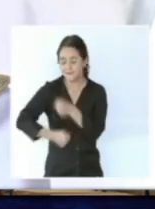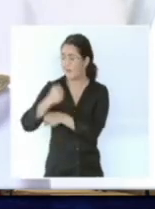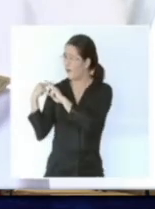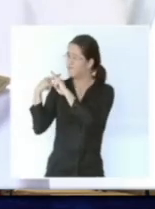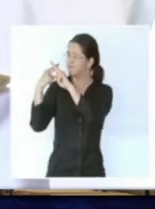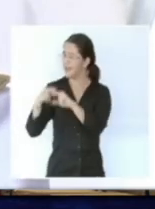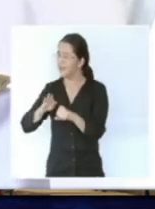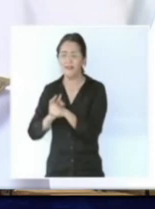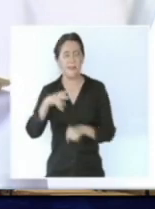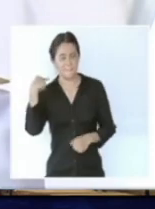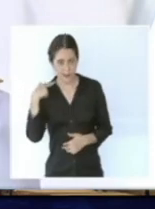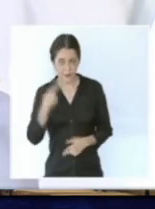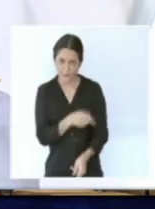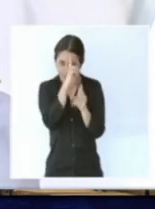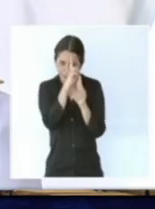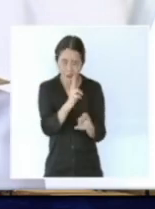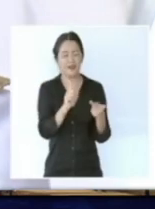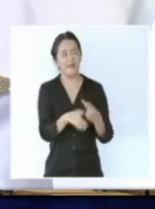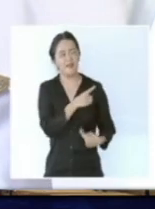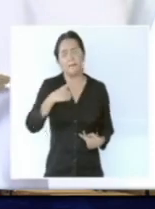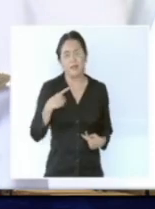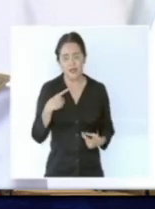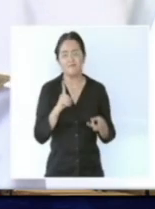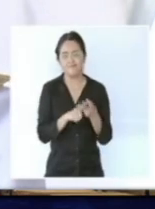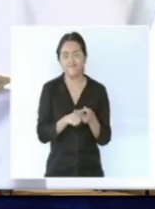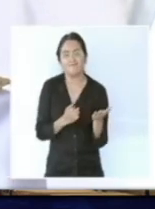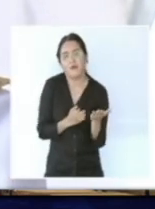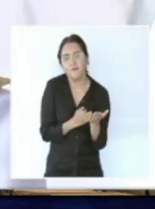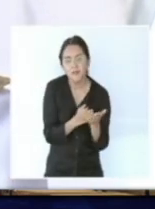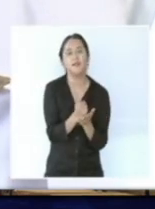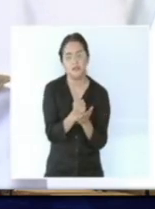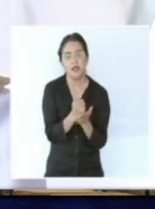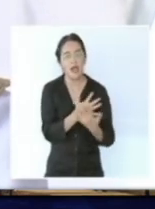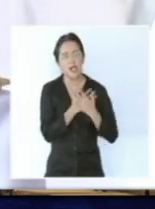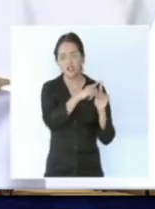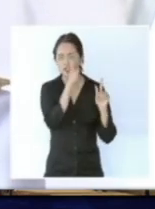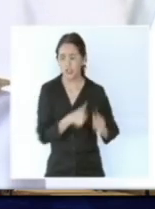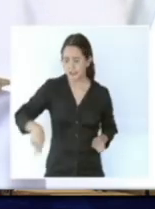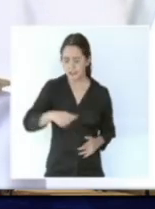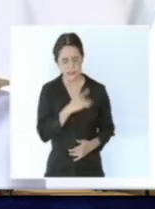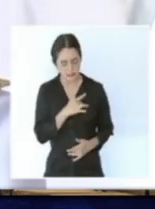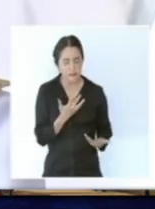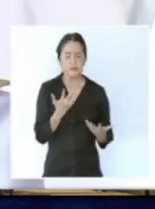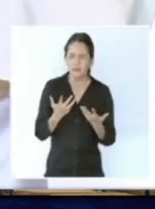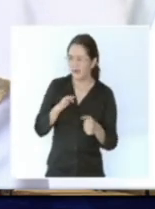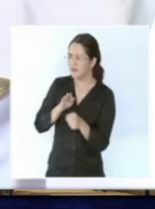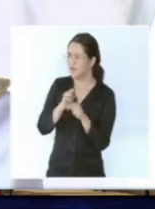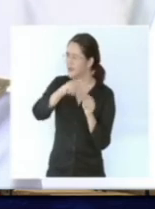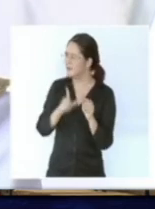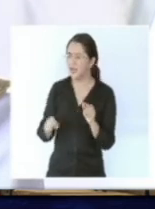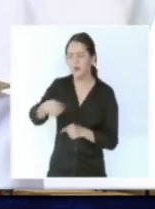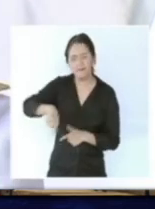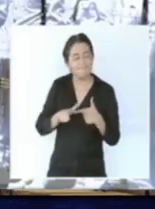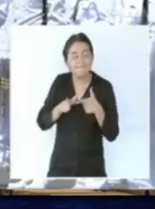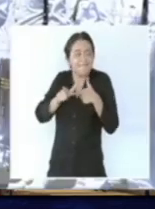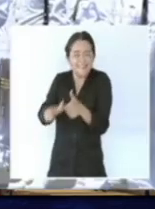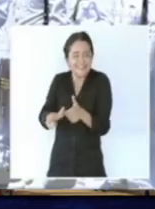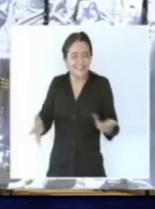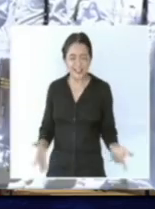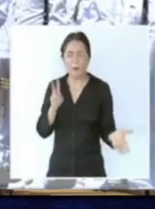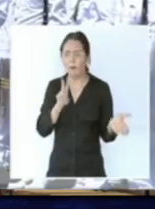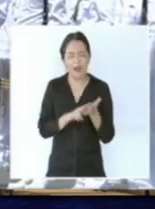defensa del Puerto de Veracruz el honor El Deber Dale altar y el Patriotismo que impulsó a los marinos navales al Amparo de la patria sigue intacto